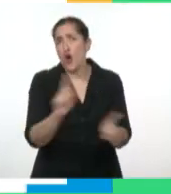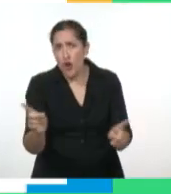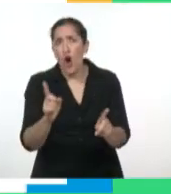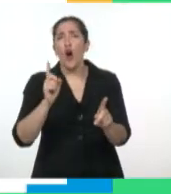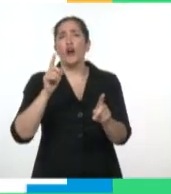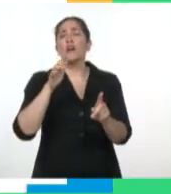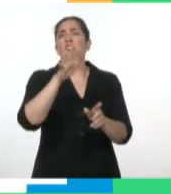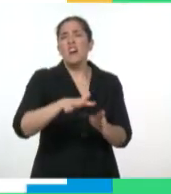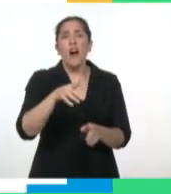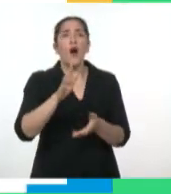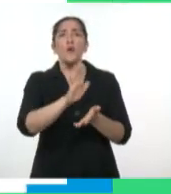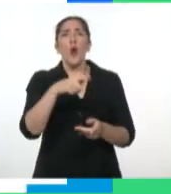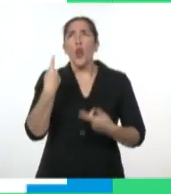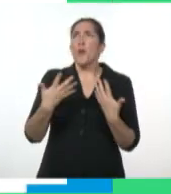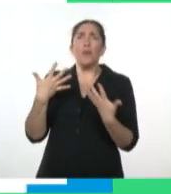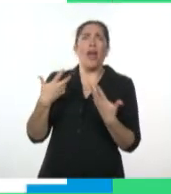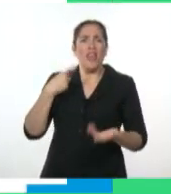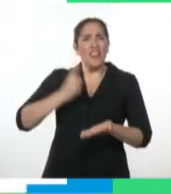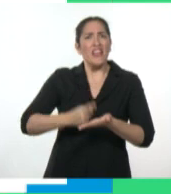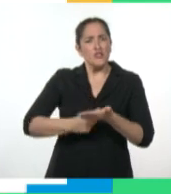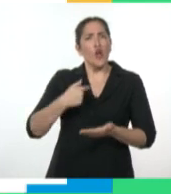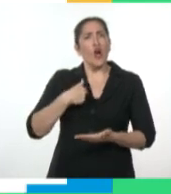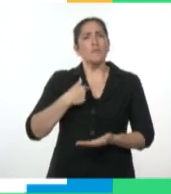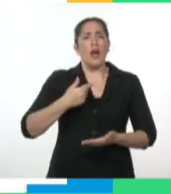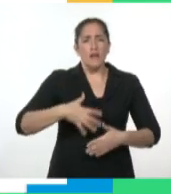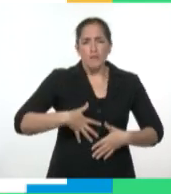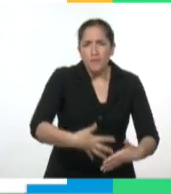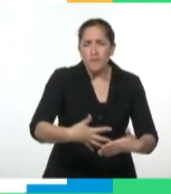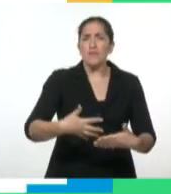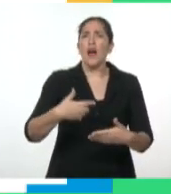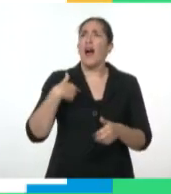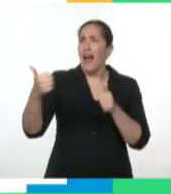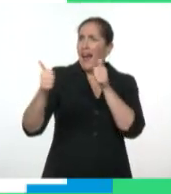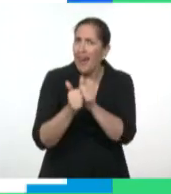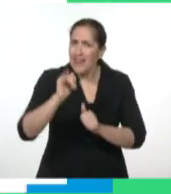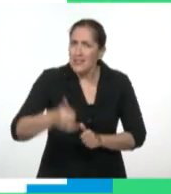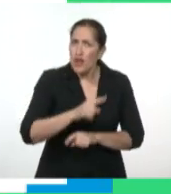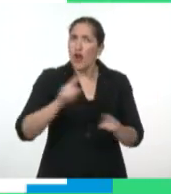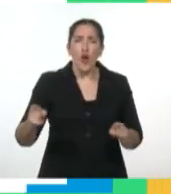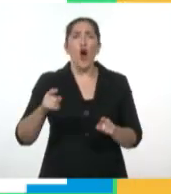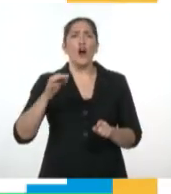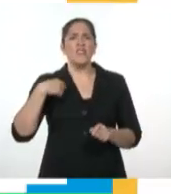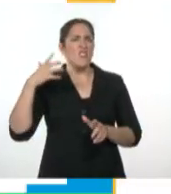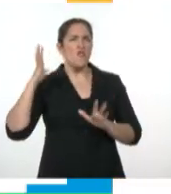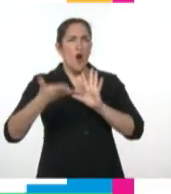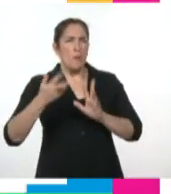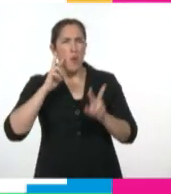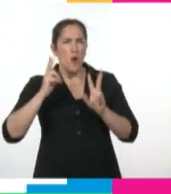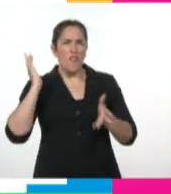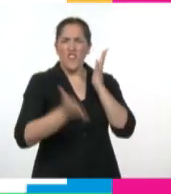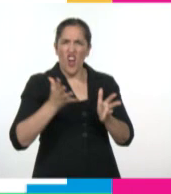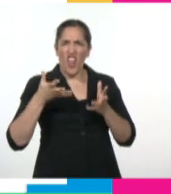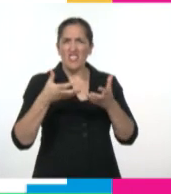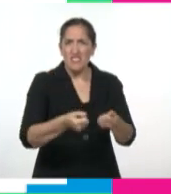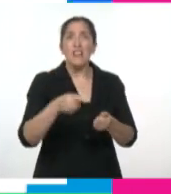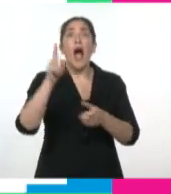voluntariamente acerca de su vida sexual o reproductiva a través de amenazas, coerción, uso de la fuerza o intimidación, incluyendo la violación dentro